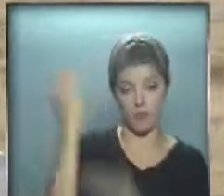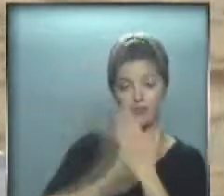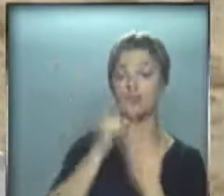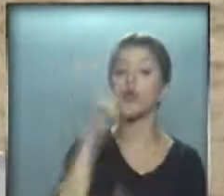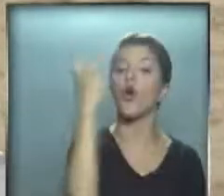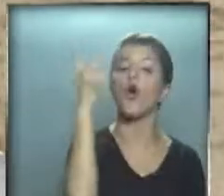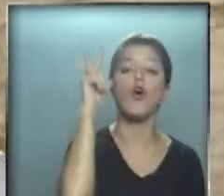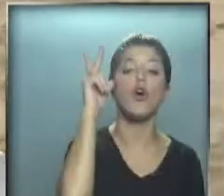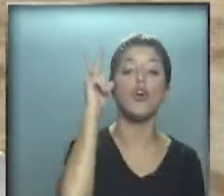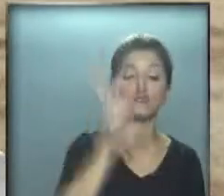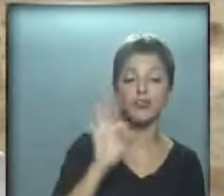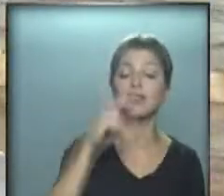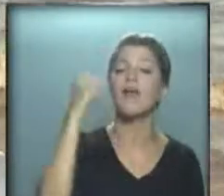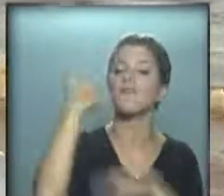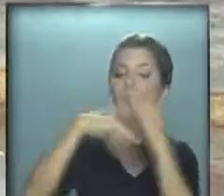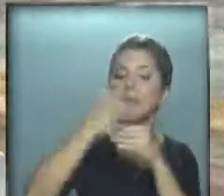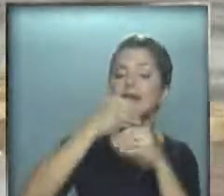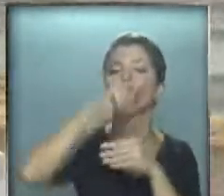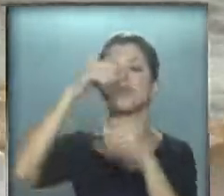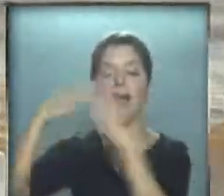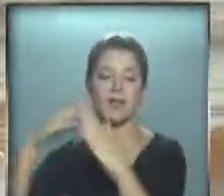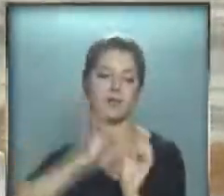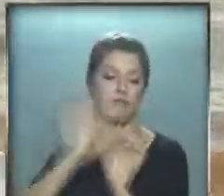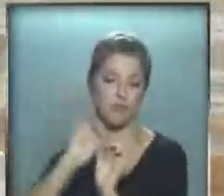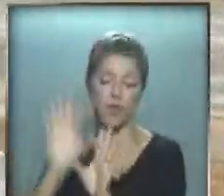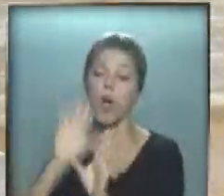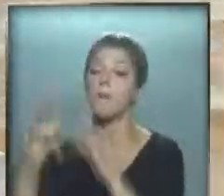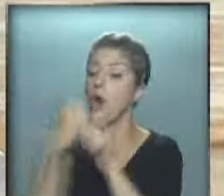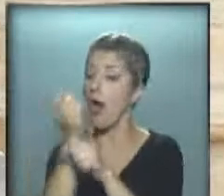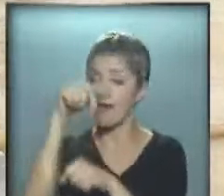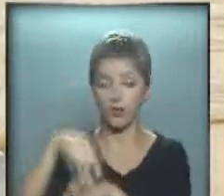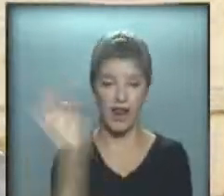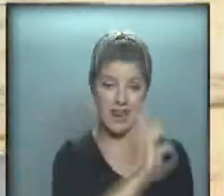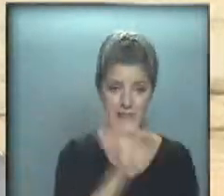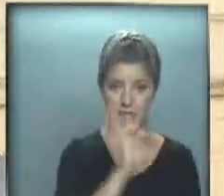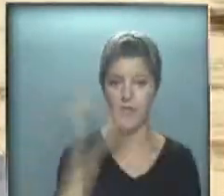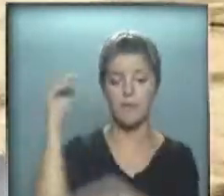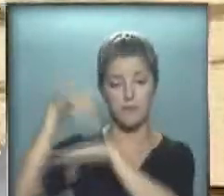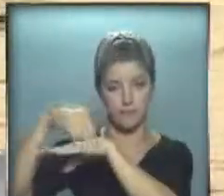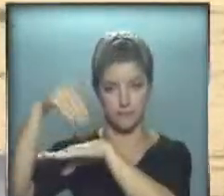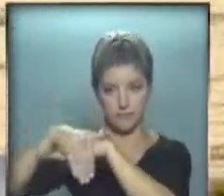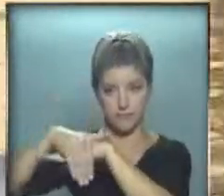familias fuera de sus hogares y prácticamente ninguna ya en la provincia de Misiones.